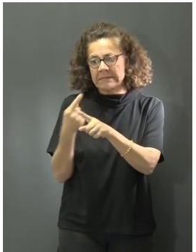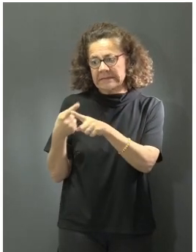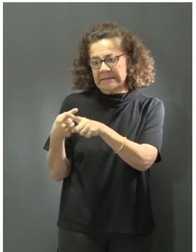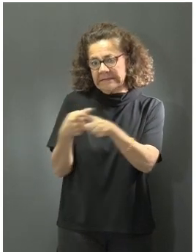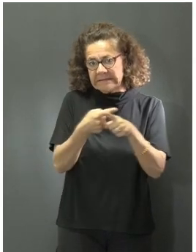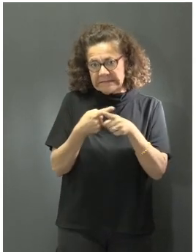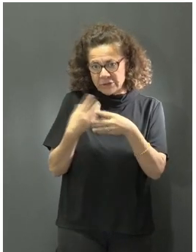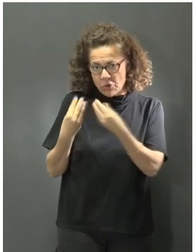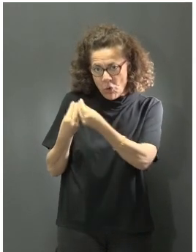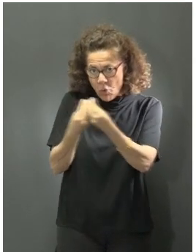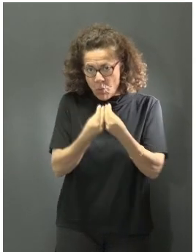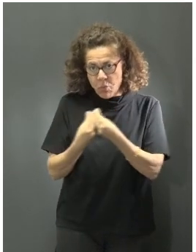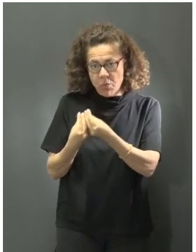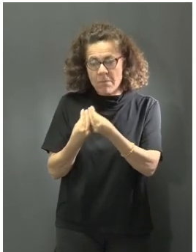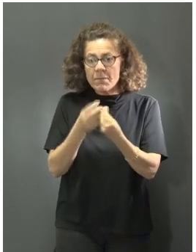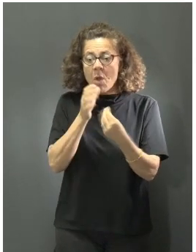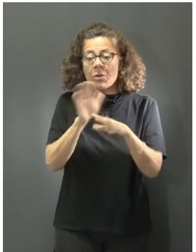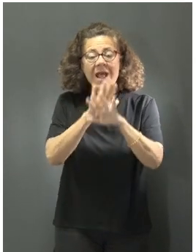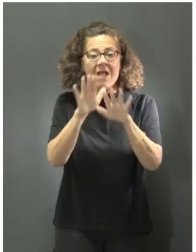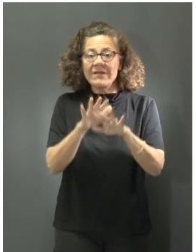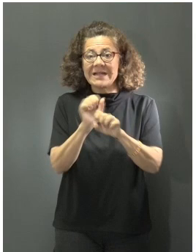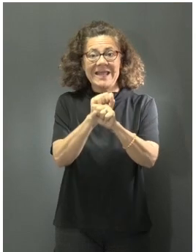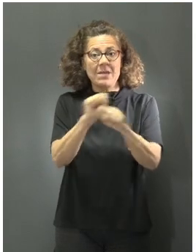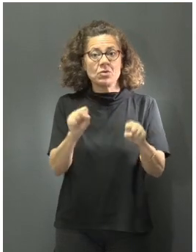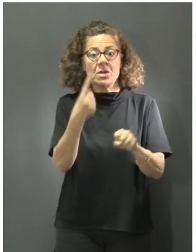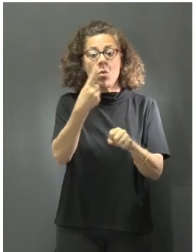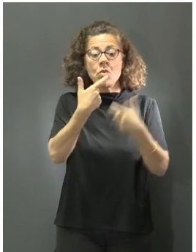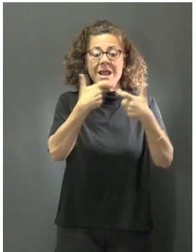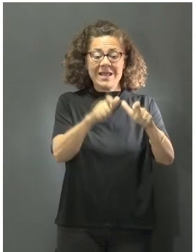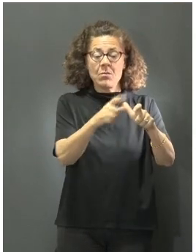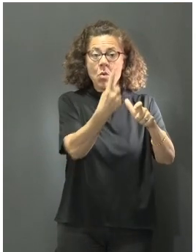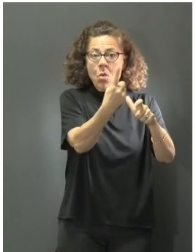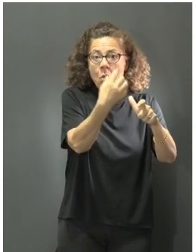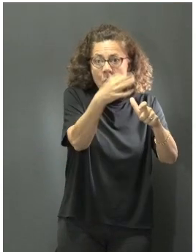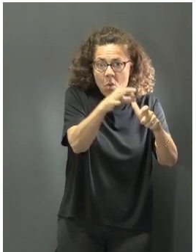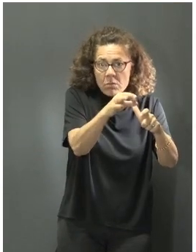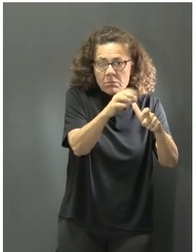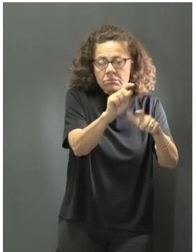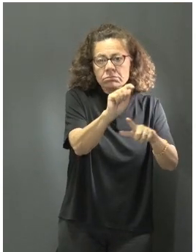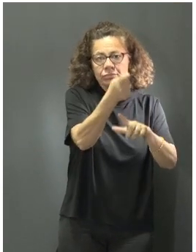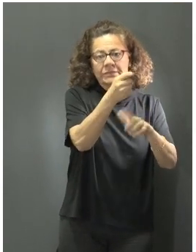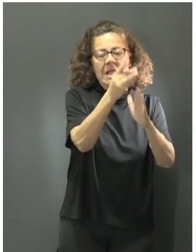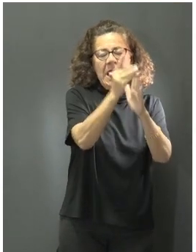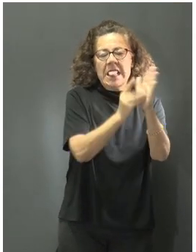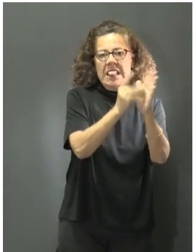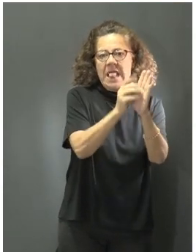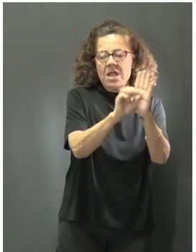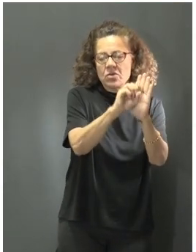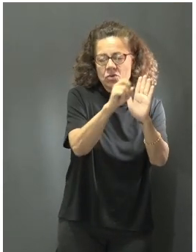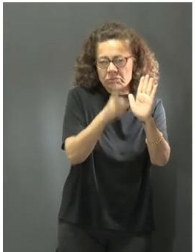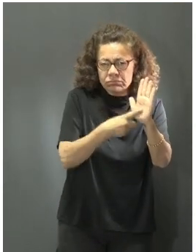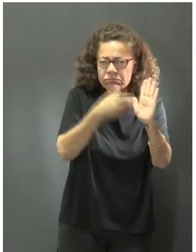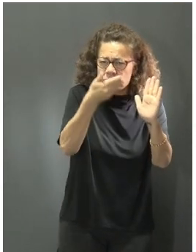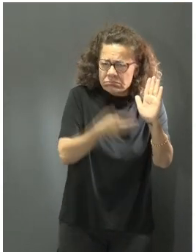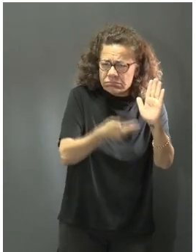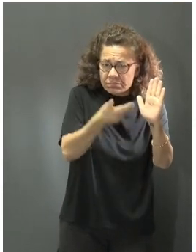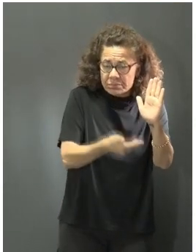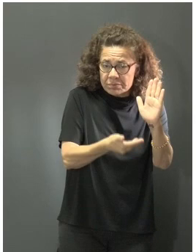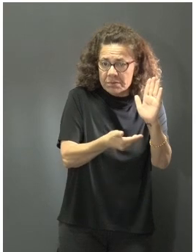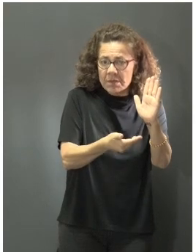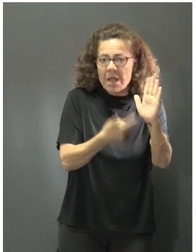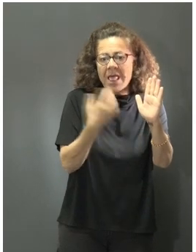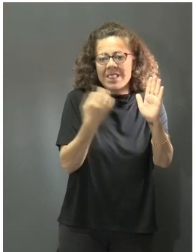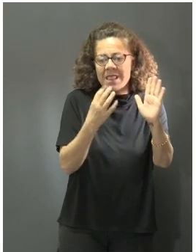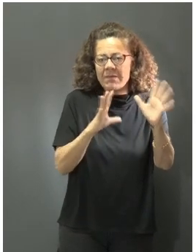final es imposible que un solo equipo llegue a tener datos lo suficientemente ricos, ¿no? Hay que